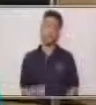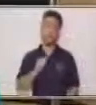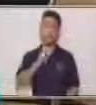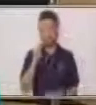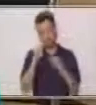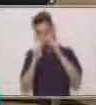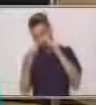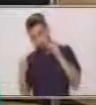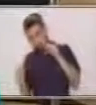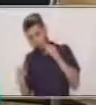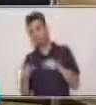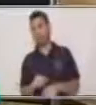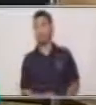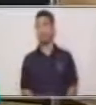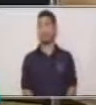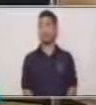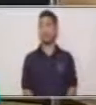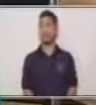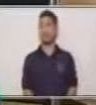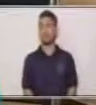lado